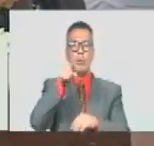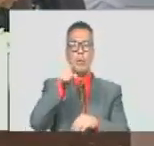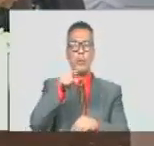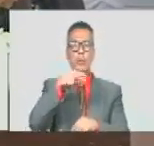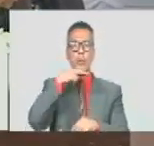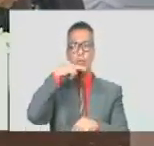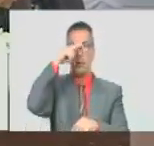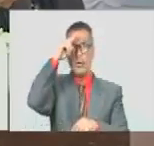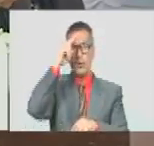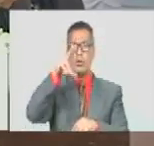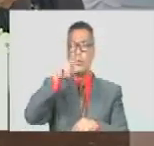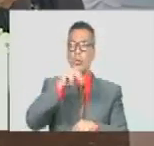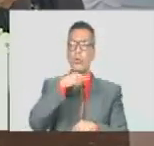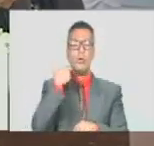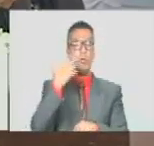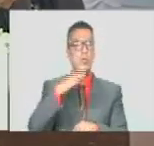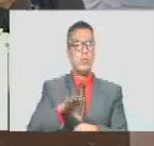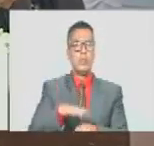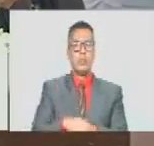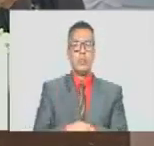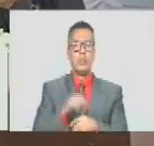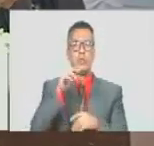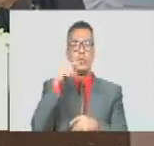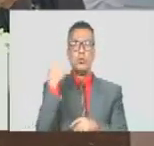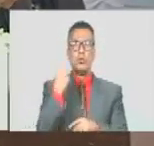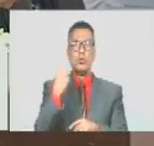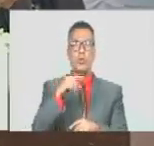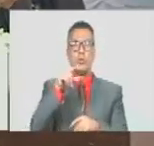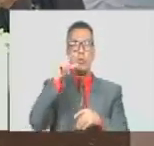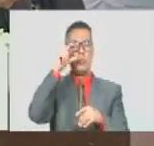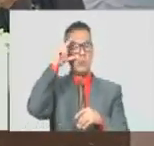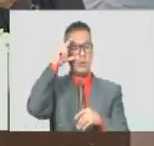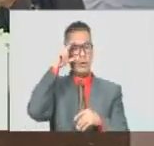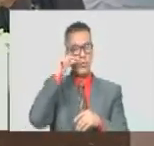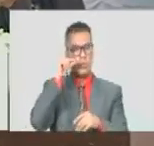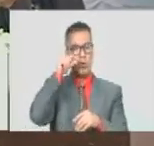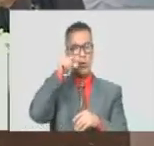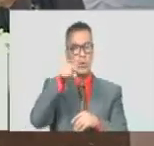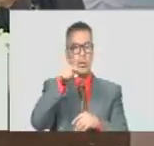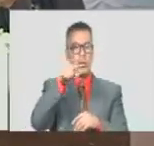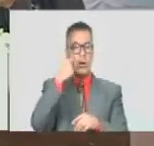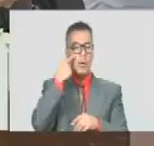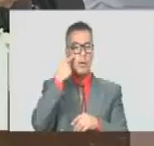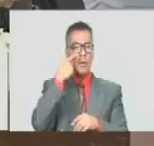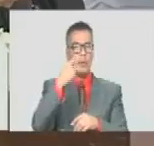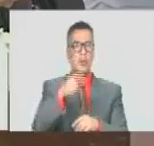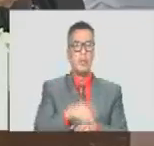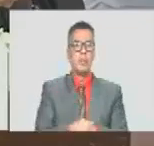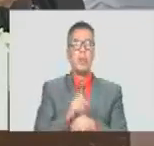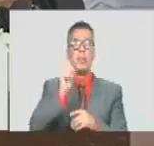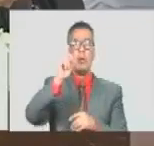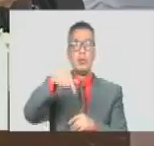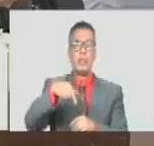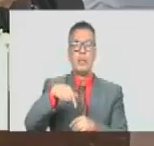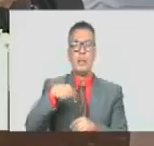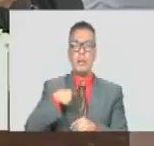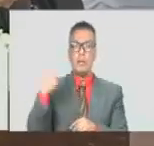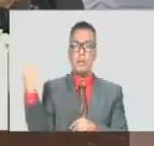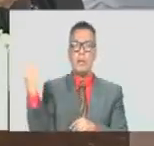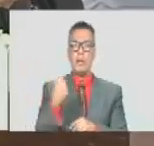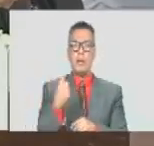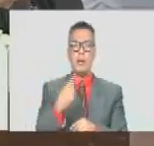Padre, no mueren, solo cierran los ojos y se quedan velando. Y también hemos